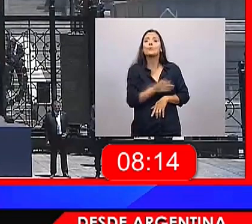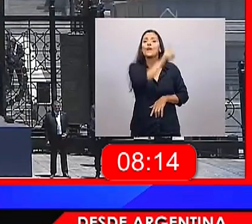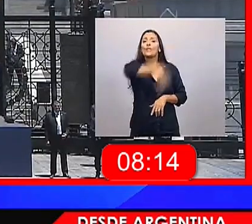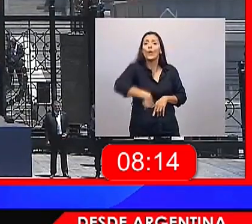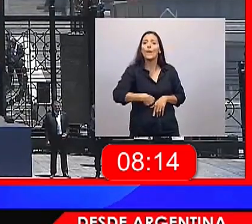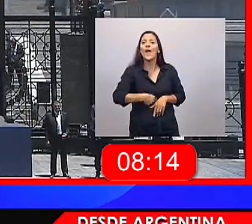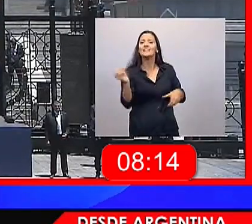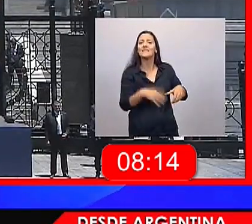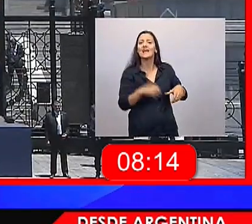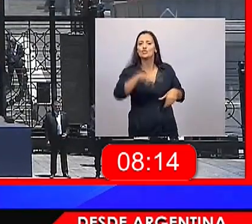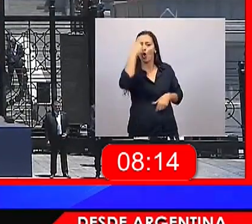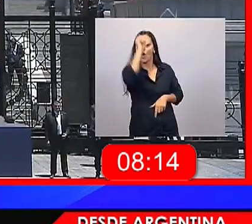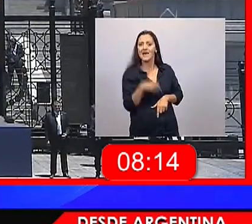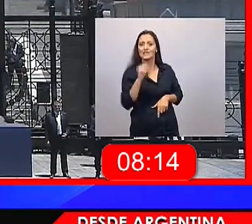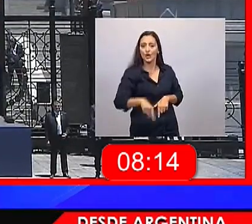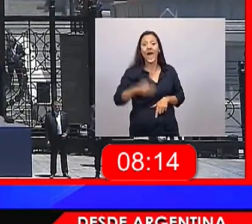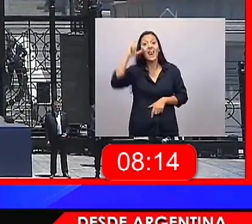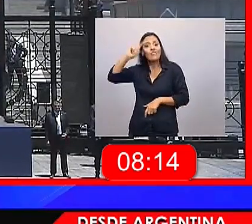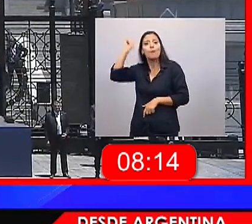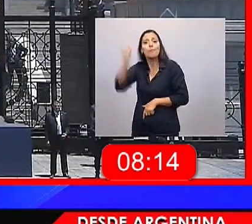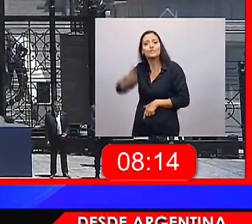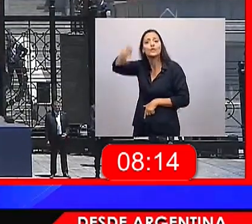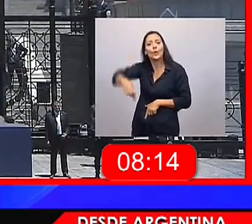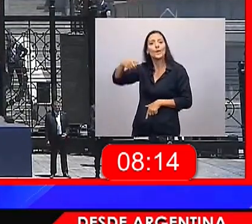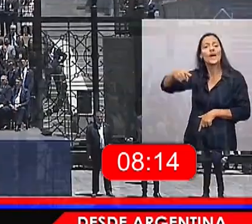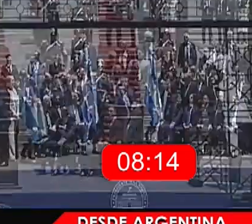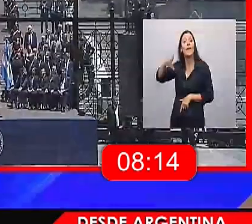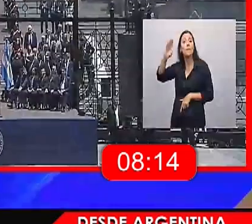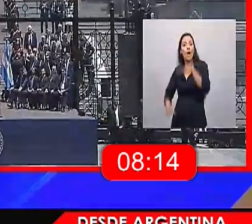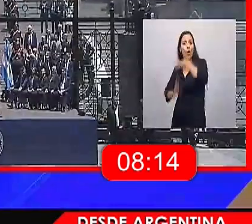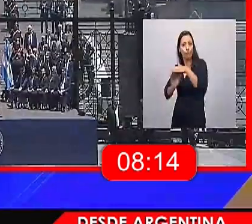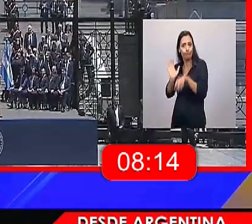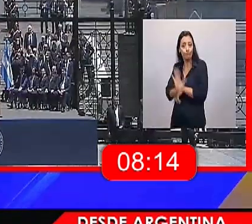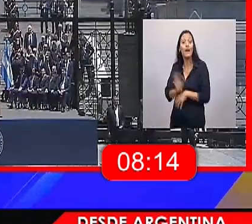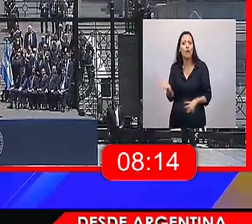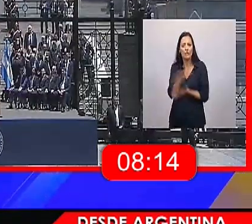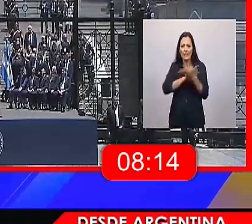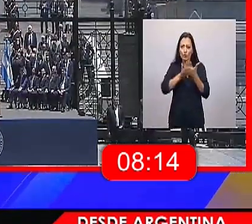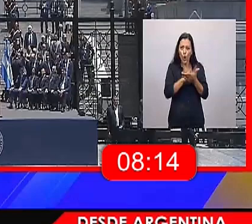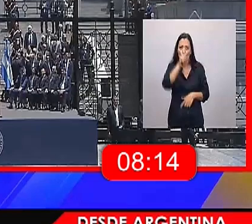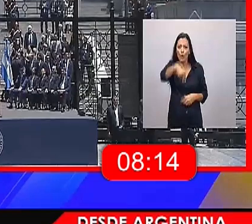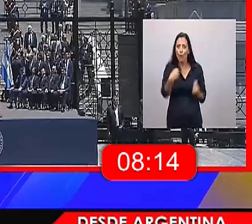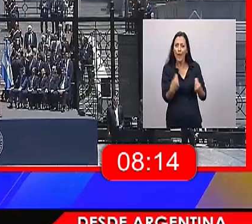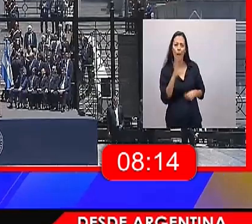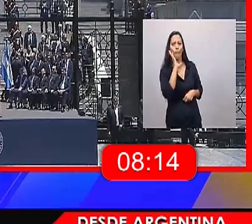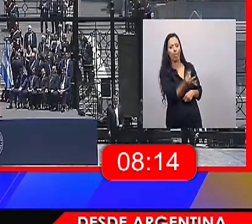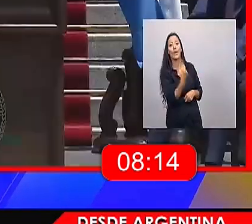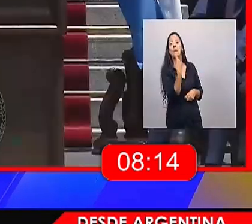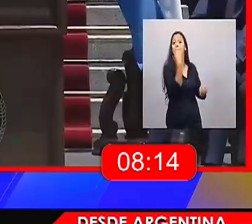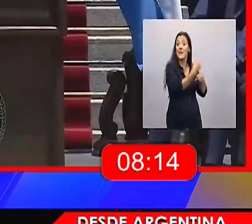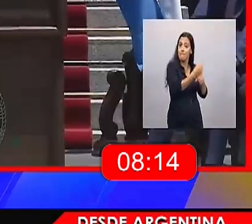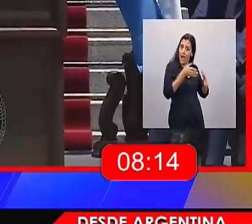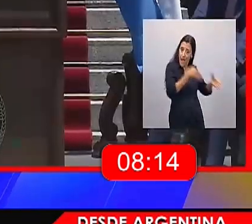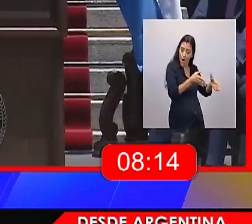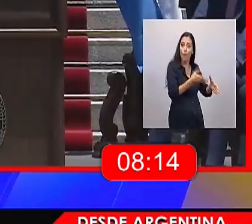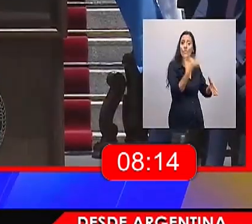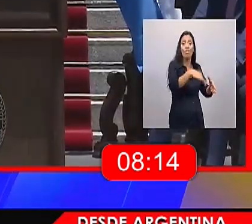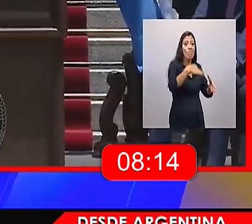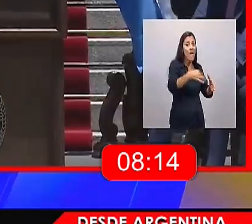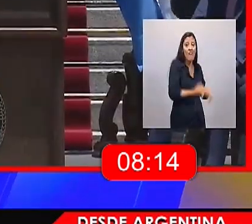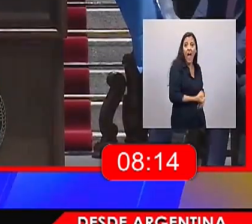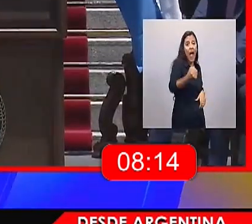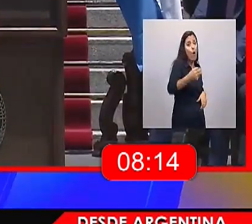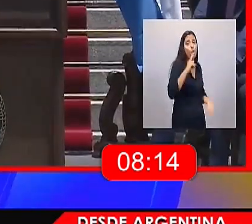muy complicado. Carlos, en efecto, nosotros los peruanos también en 1990 tuvimos